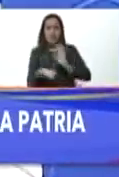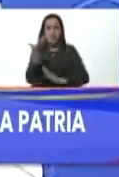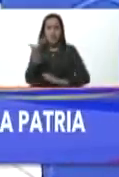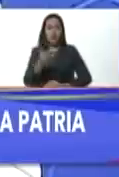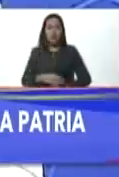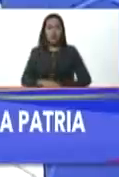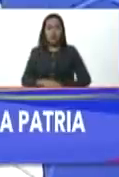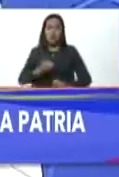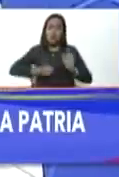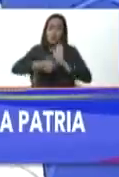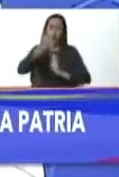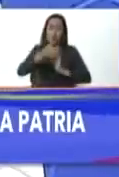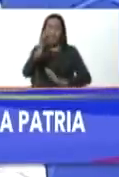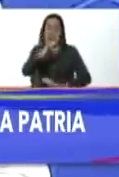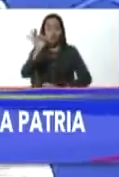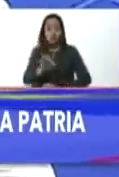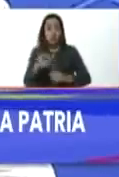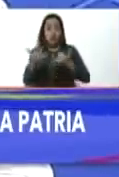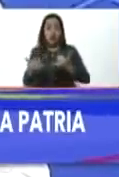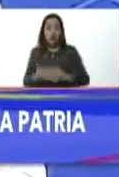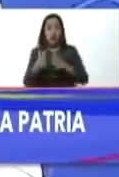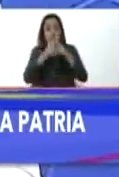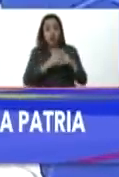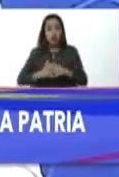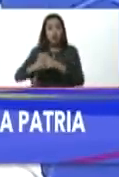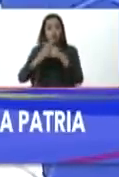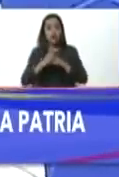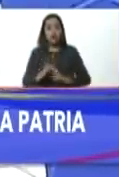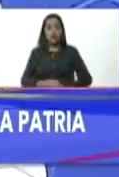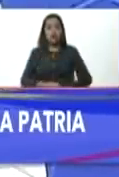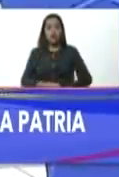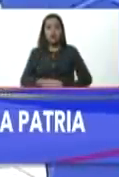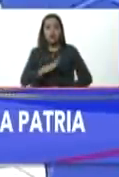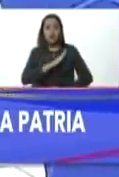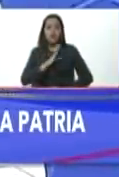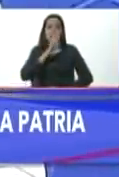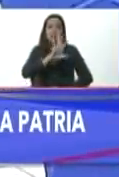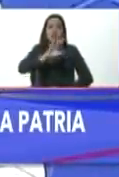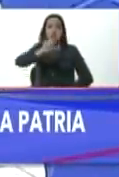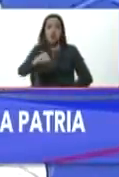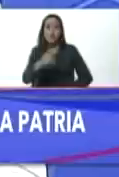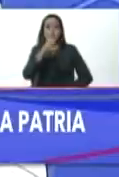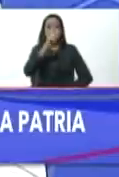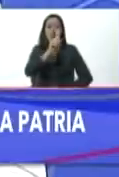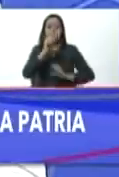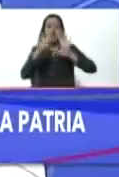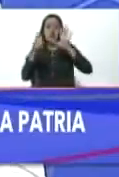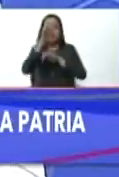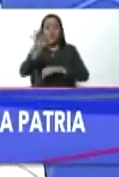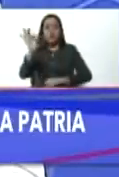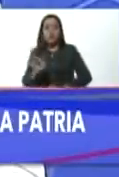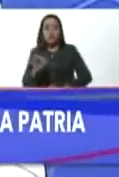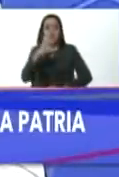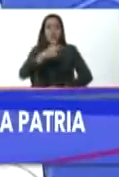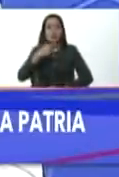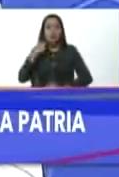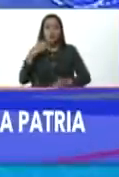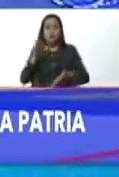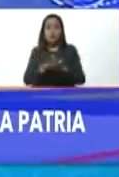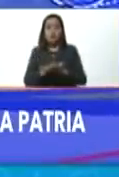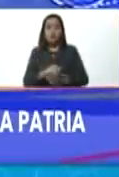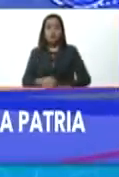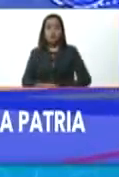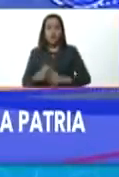el más alto de todo el mundo en este momento es Estados Unidos, que tiene 5,16% de letalidad el coronavirus en Estados Unidos. Los Estados